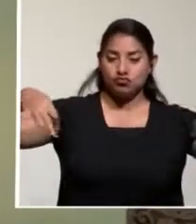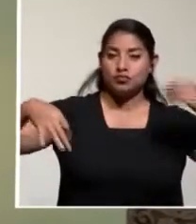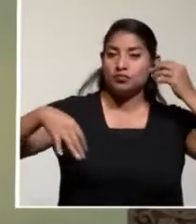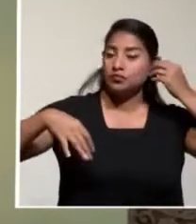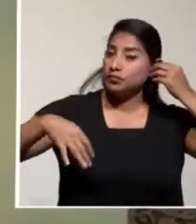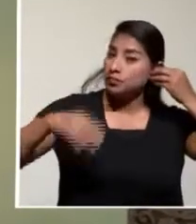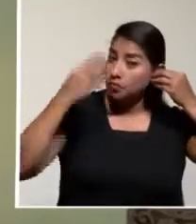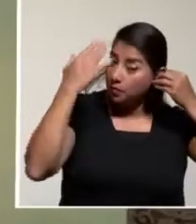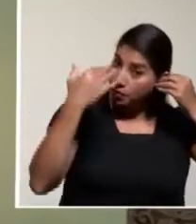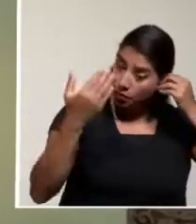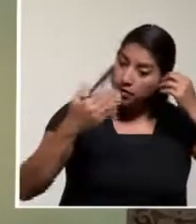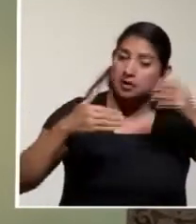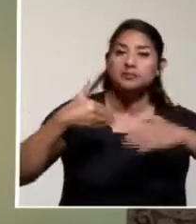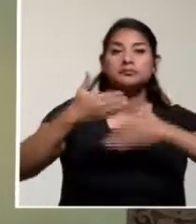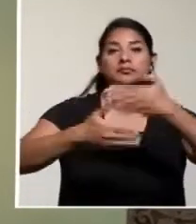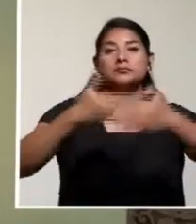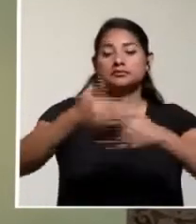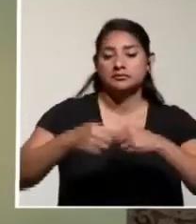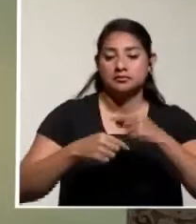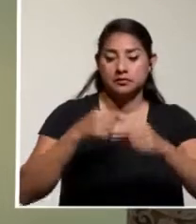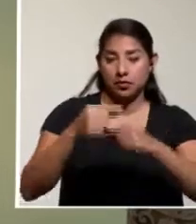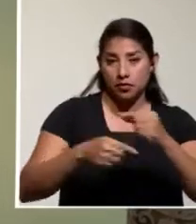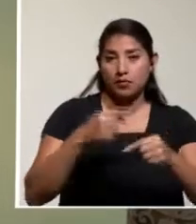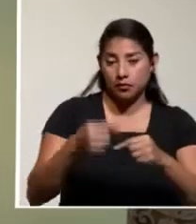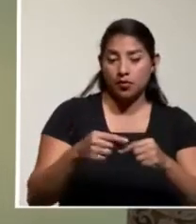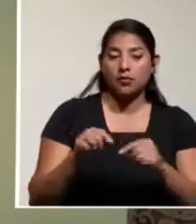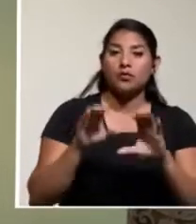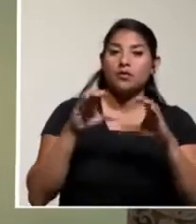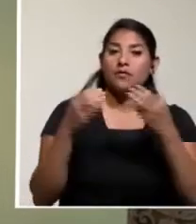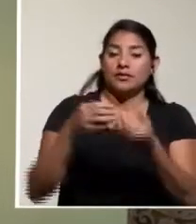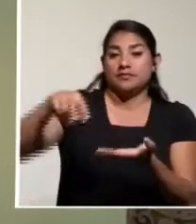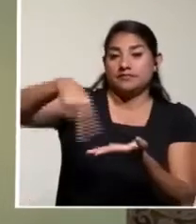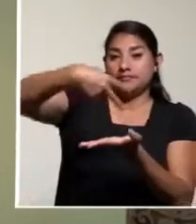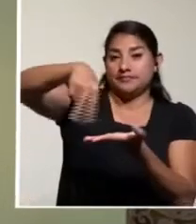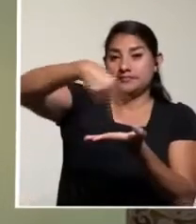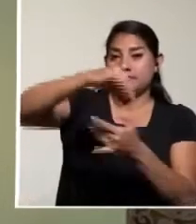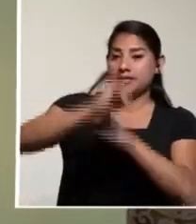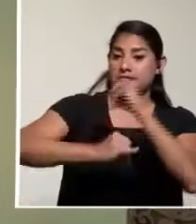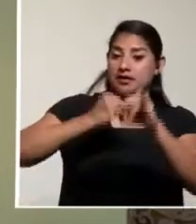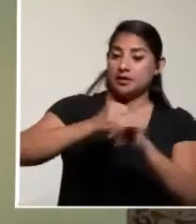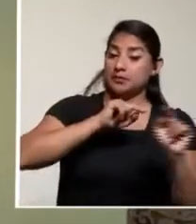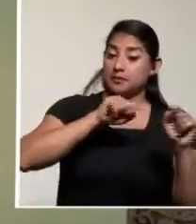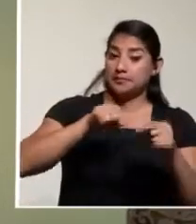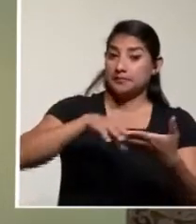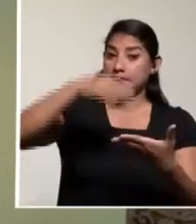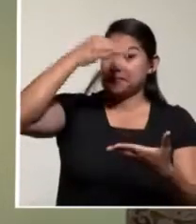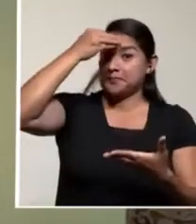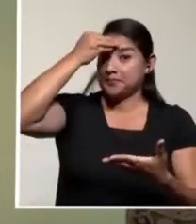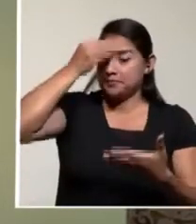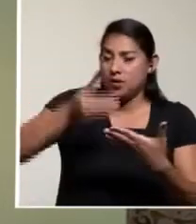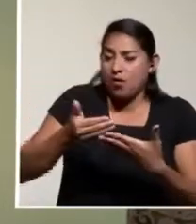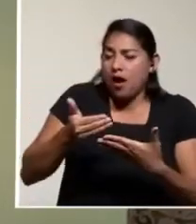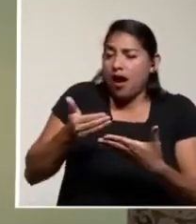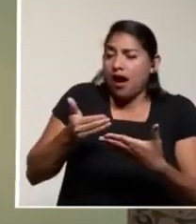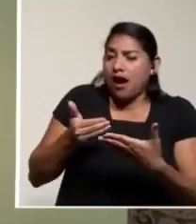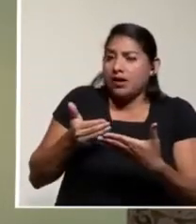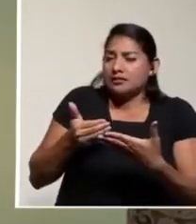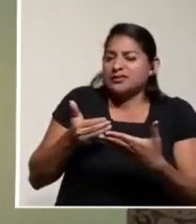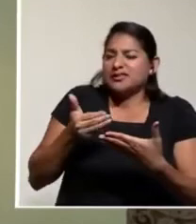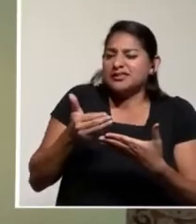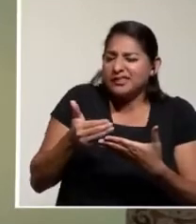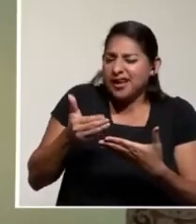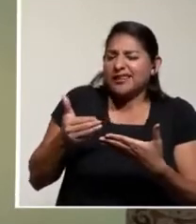porque vamos a ir progresando poco a poco en esos bailes internacionales que traemos hoy. Antes